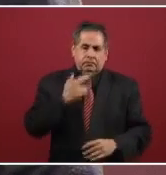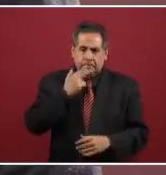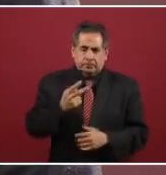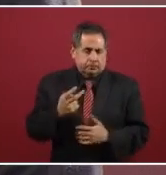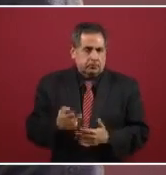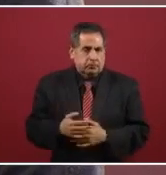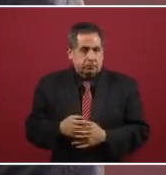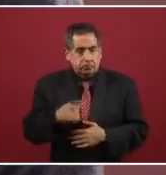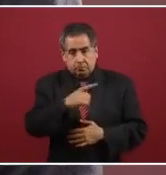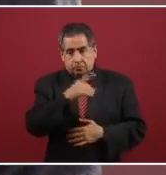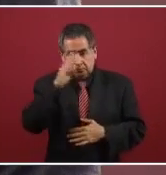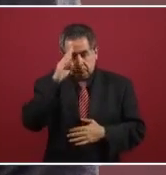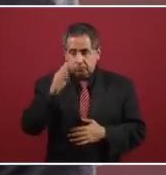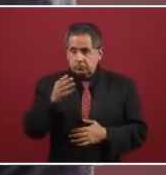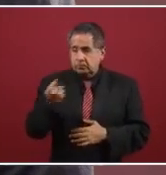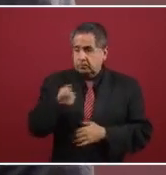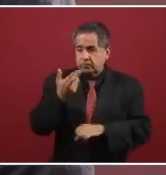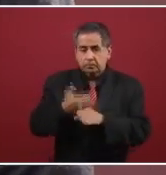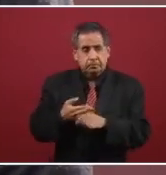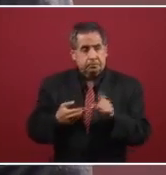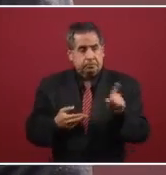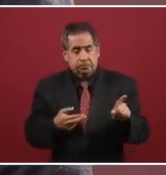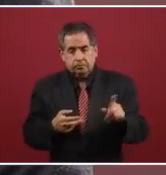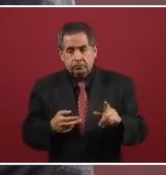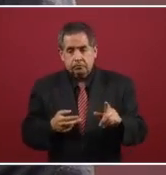Este señor, el secretario